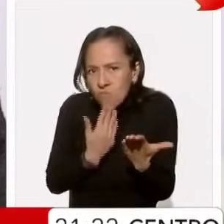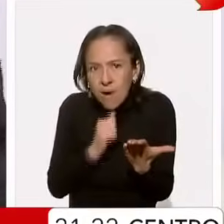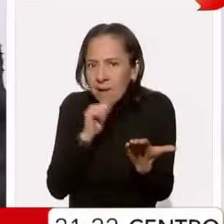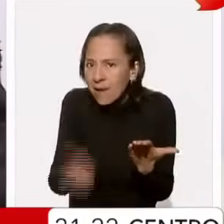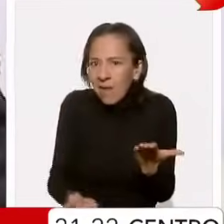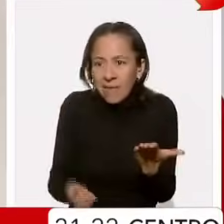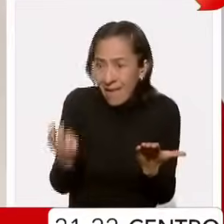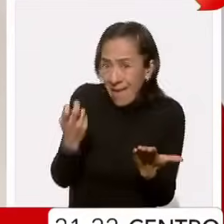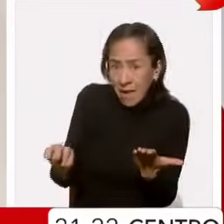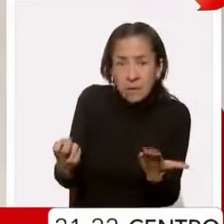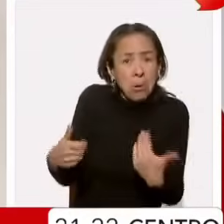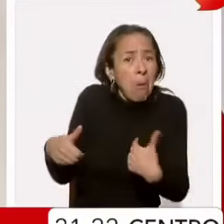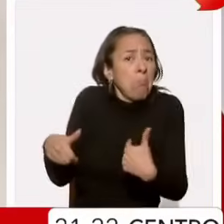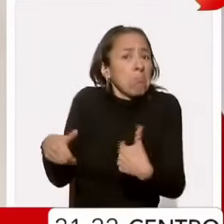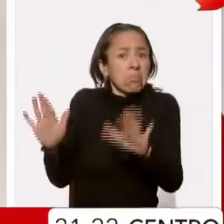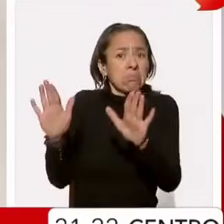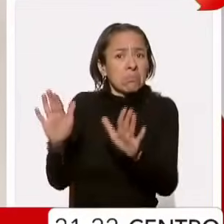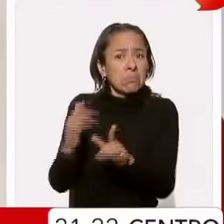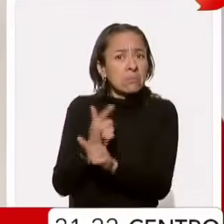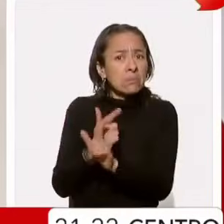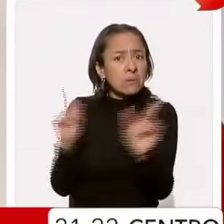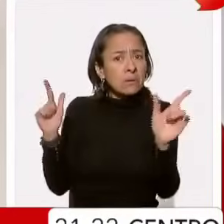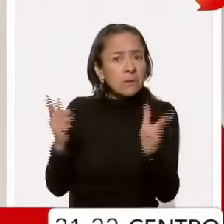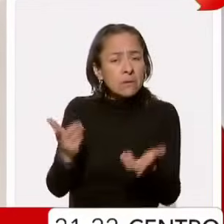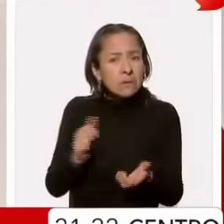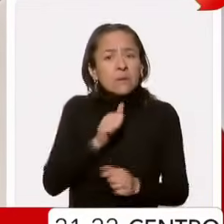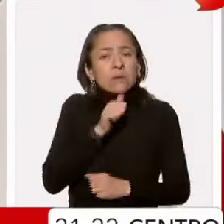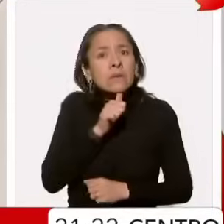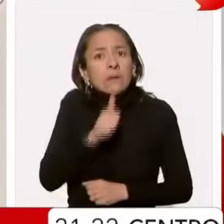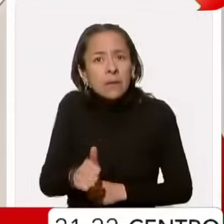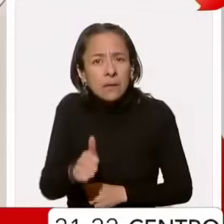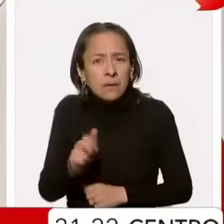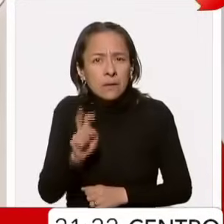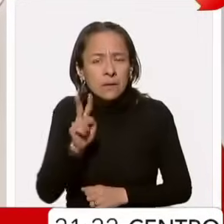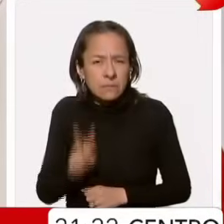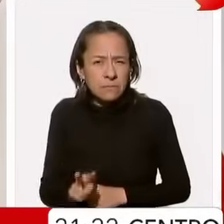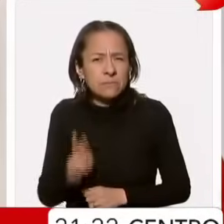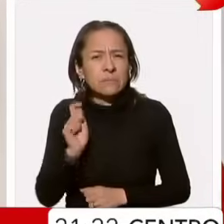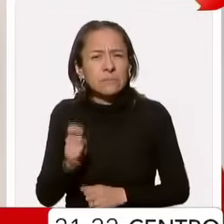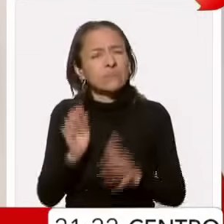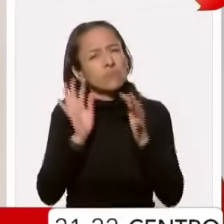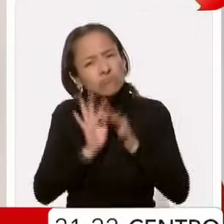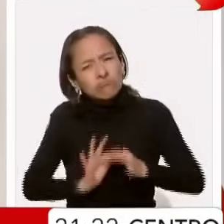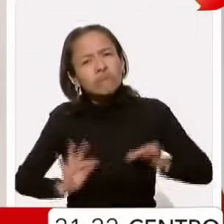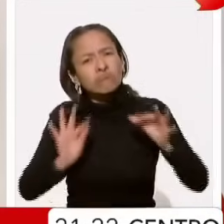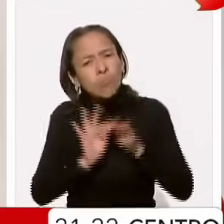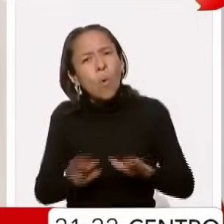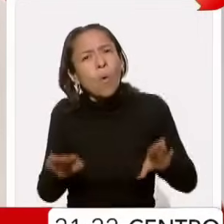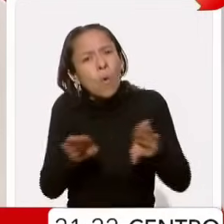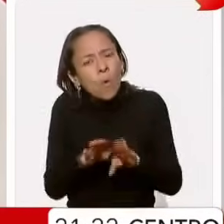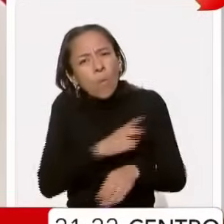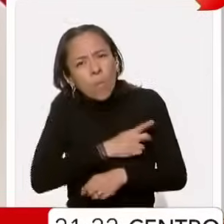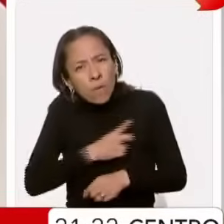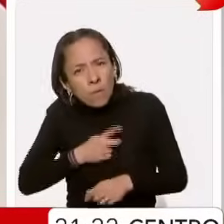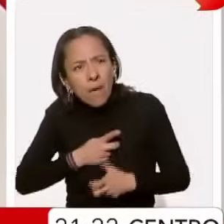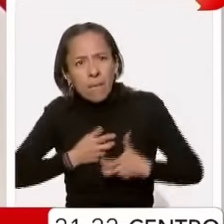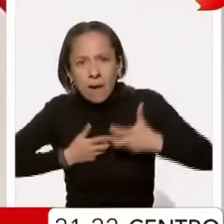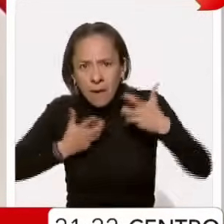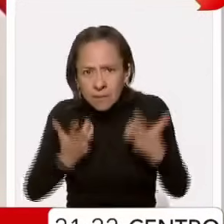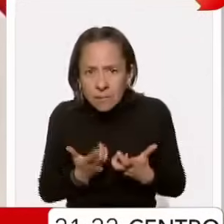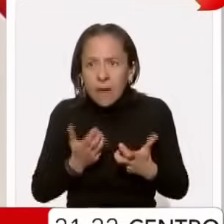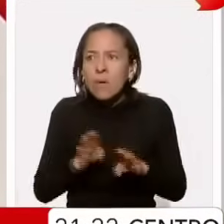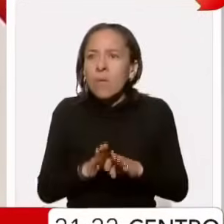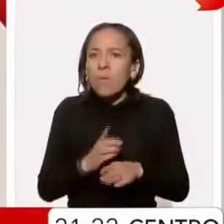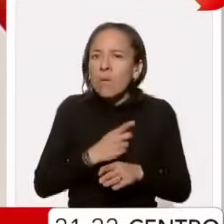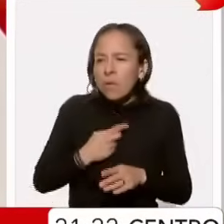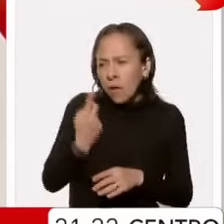fuerzas y no hay nada que esté planteando bajo qué marco se deben desarrollar. Y entonces sí estás